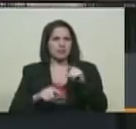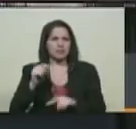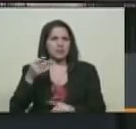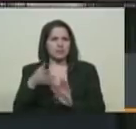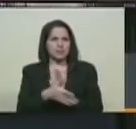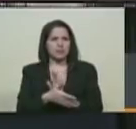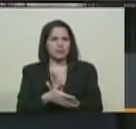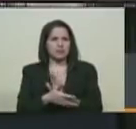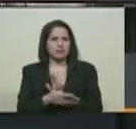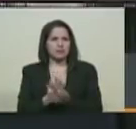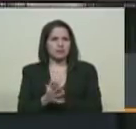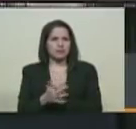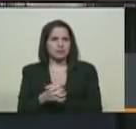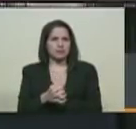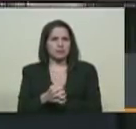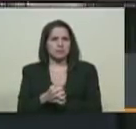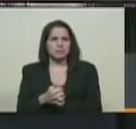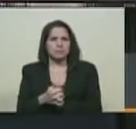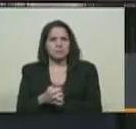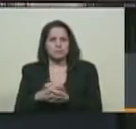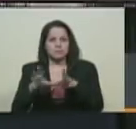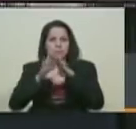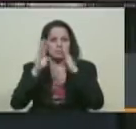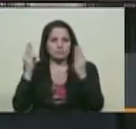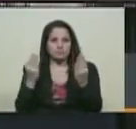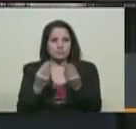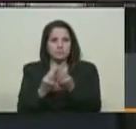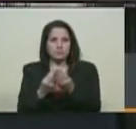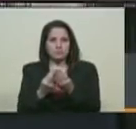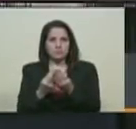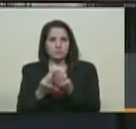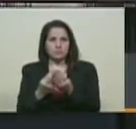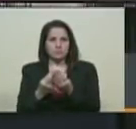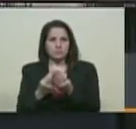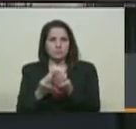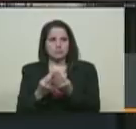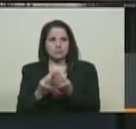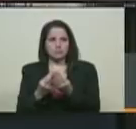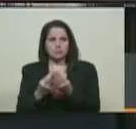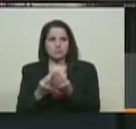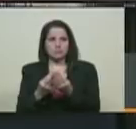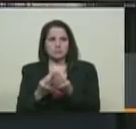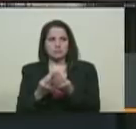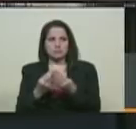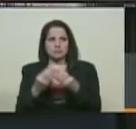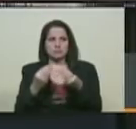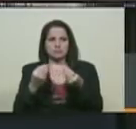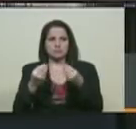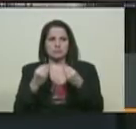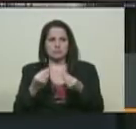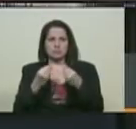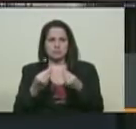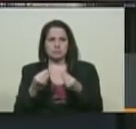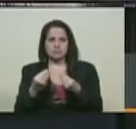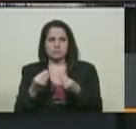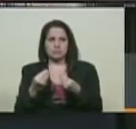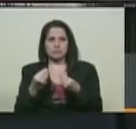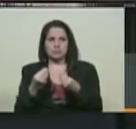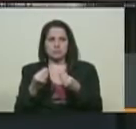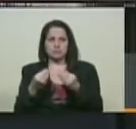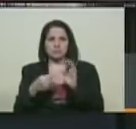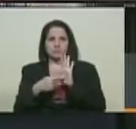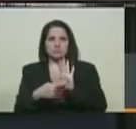va a cambiar el mundo financiero, monetario, comercial de Venezuela. Llamo a toda Venezuela a